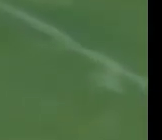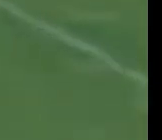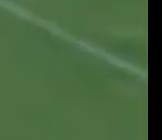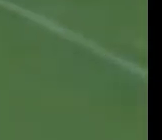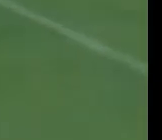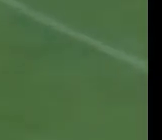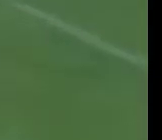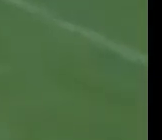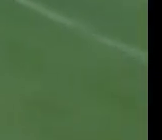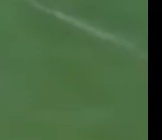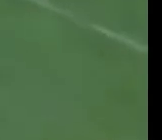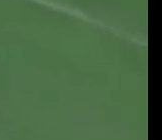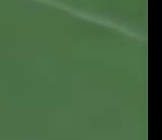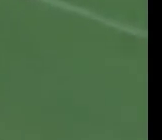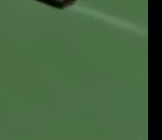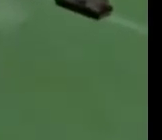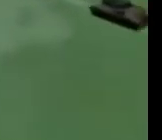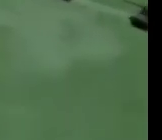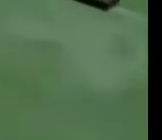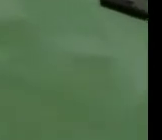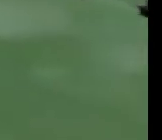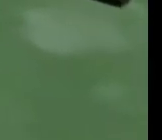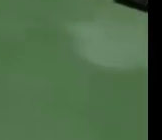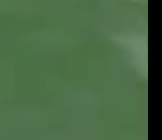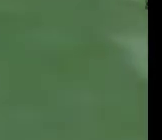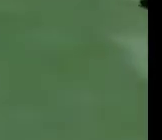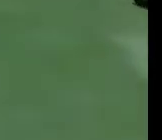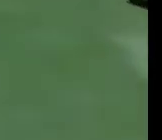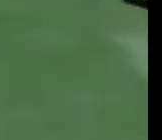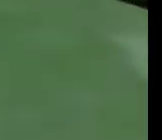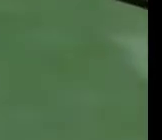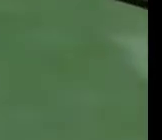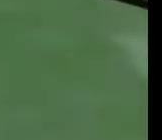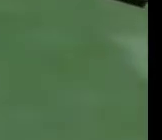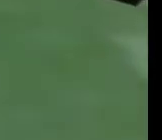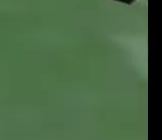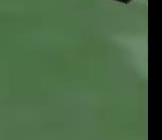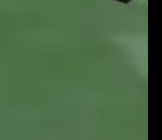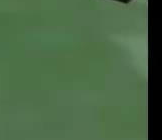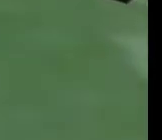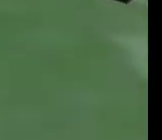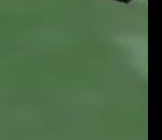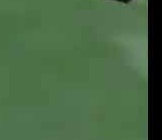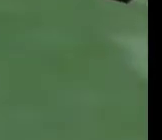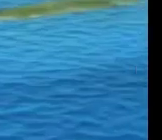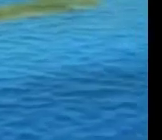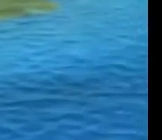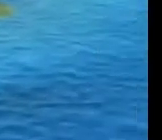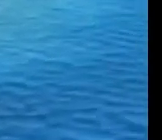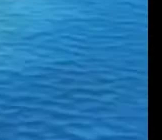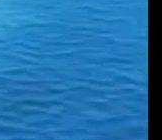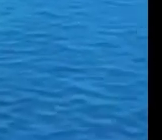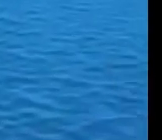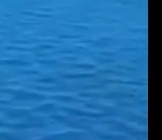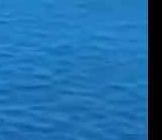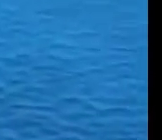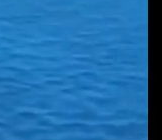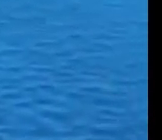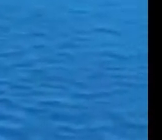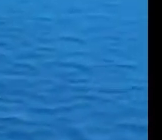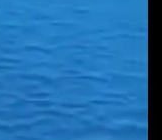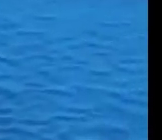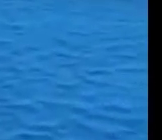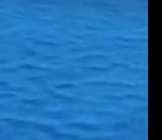continúan el avance hacia las proximidades de San Blas, así como varias unidades de infantería. Al amanecer del